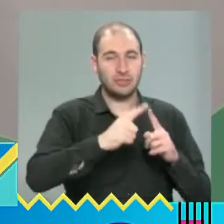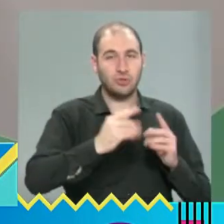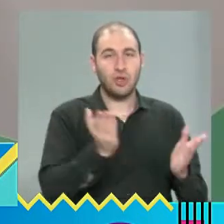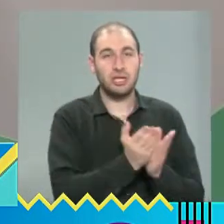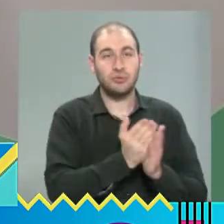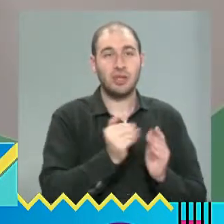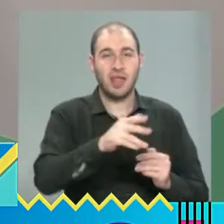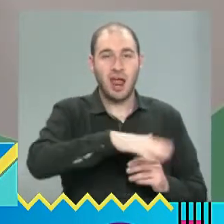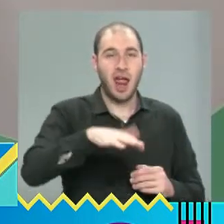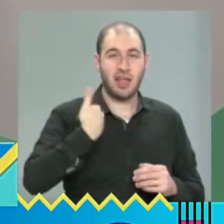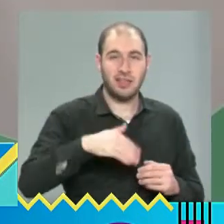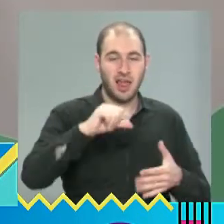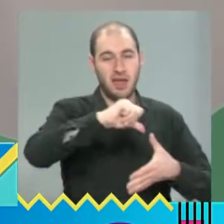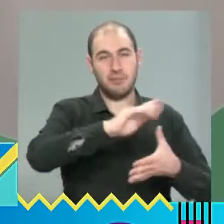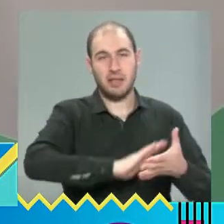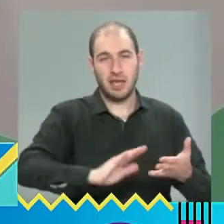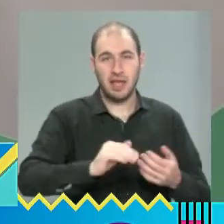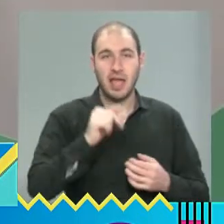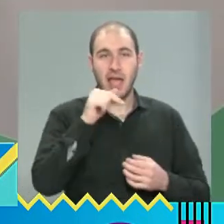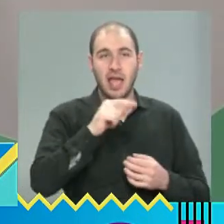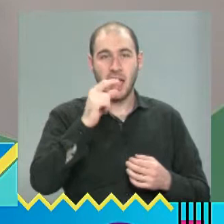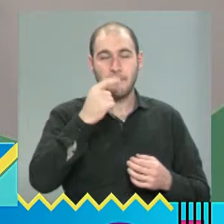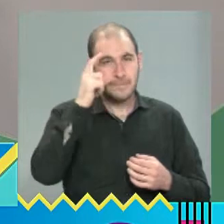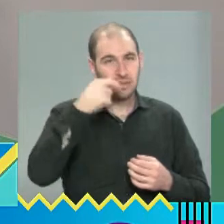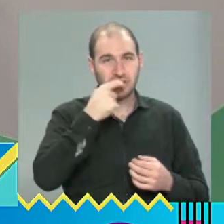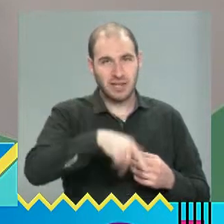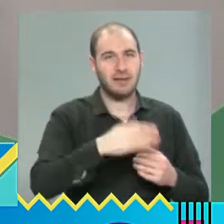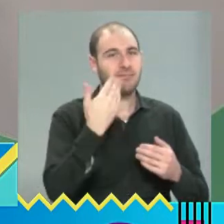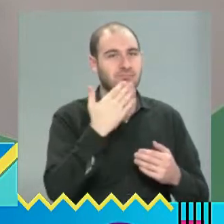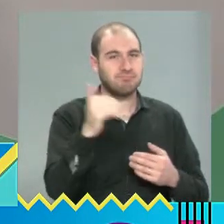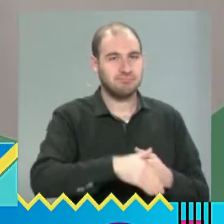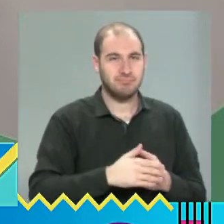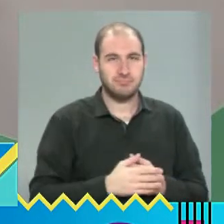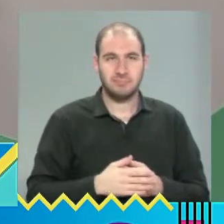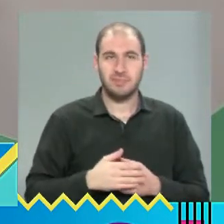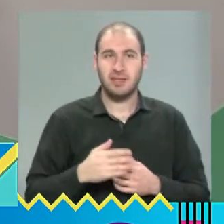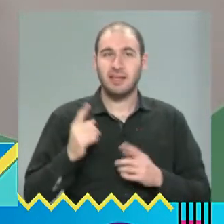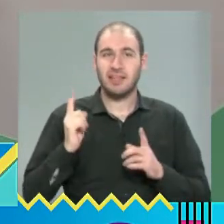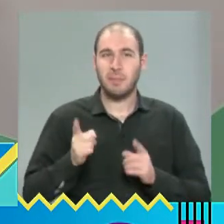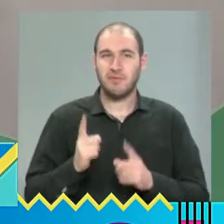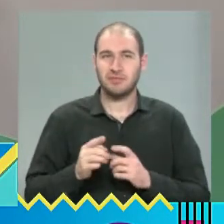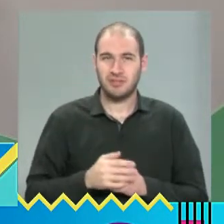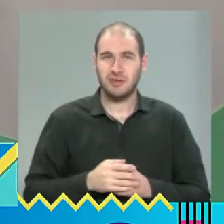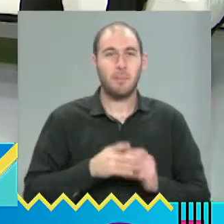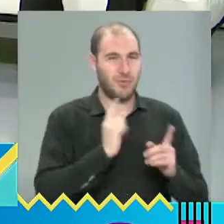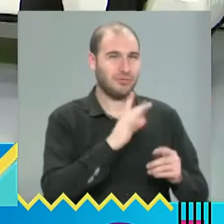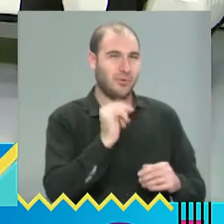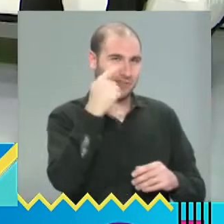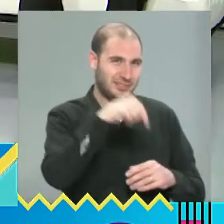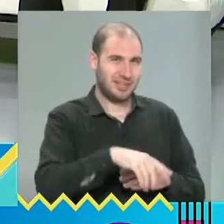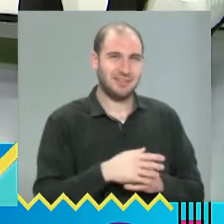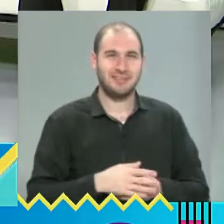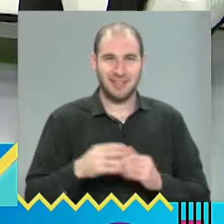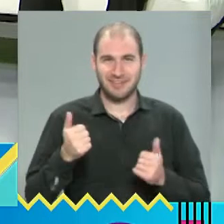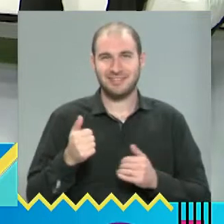Estudios sobre la Realidad Argentina y Latinoamericana, el DIERAL en Mendoza. Muchísimas gracias, Jorge, por estar presente. Y profesor de la... Y profesor de la universidad, por supuesto,